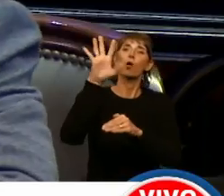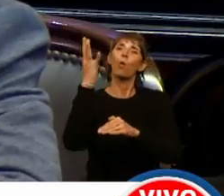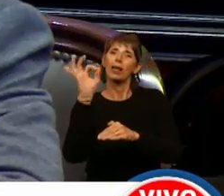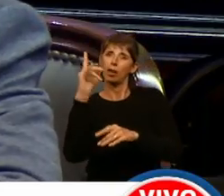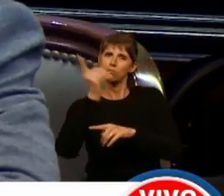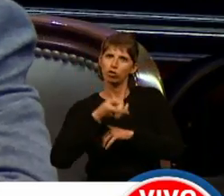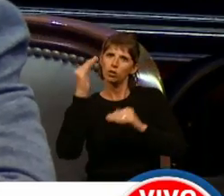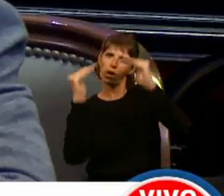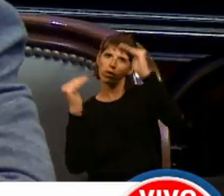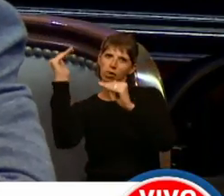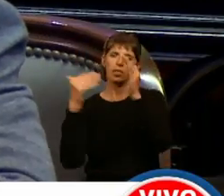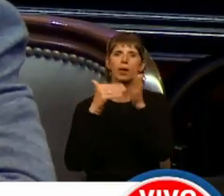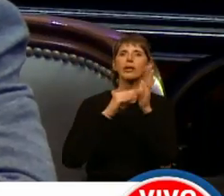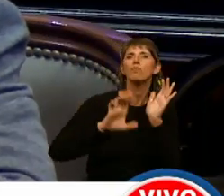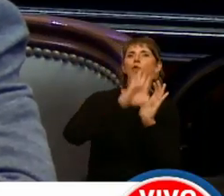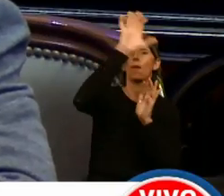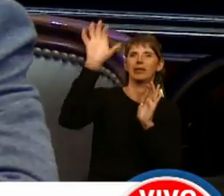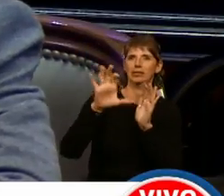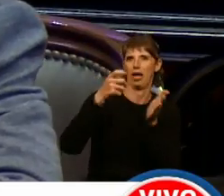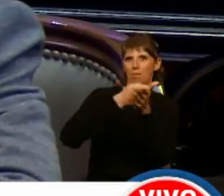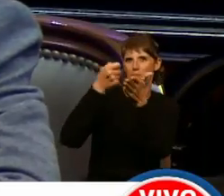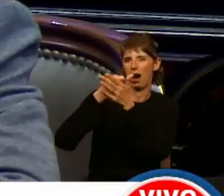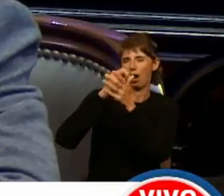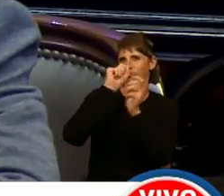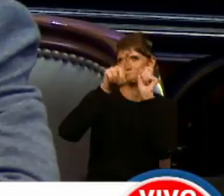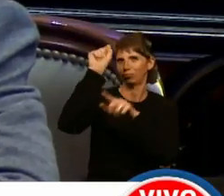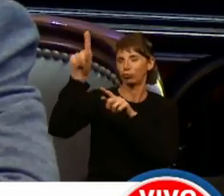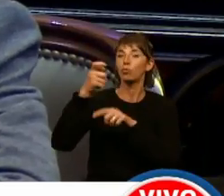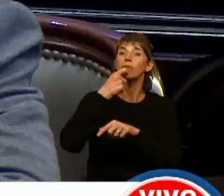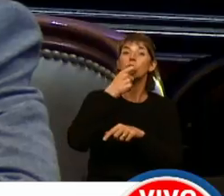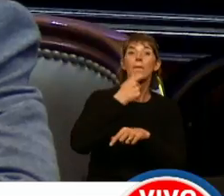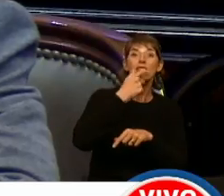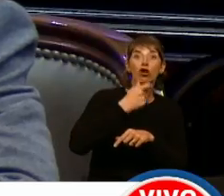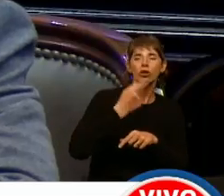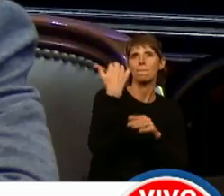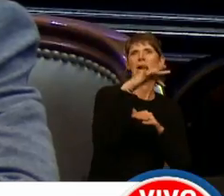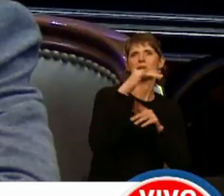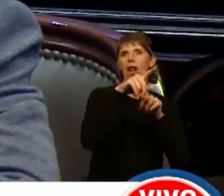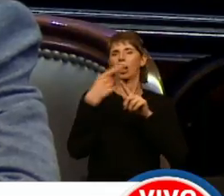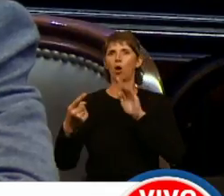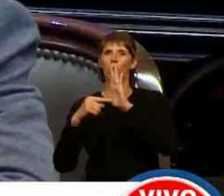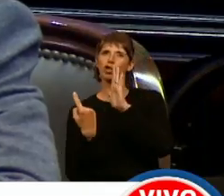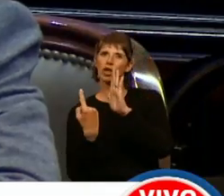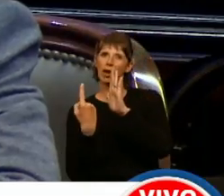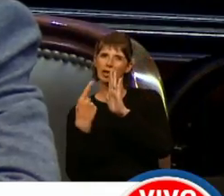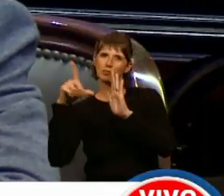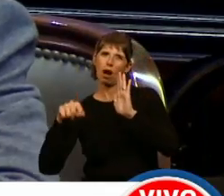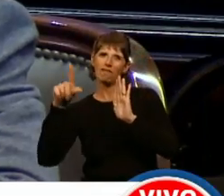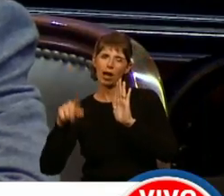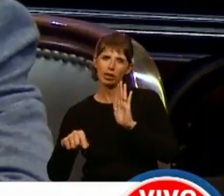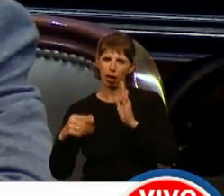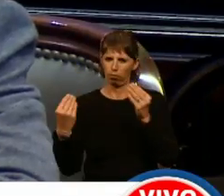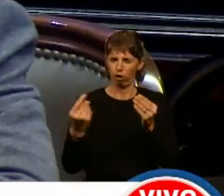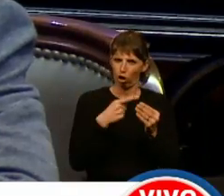eléctricas en distintas provincias por ejemplo en mendoza la electricidad es más cara que en buenos aires a pesar de que somos una